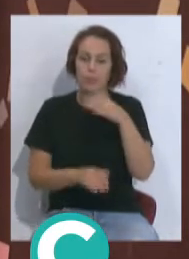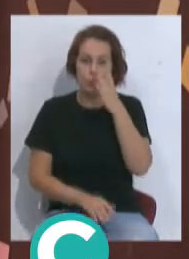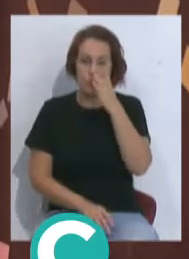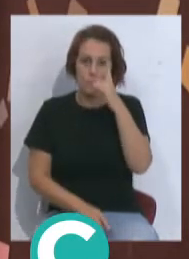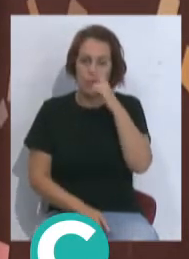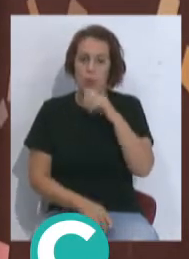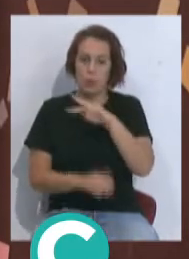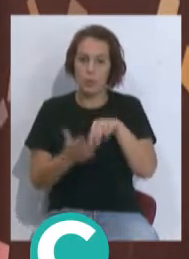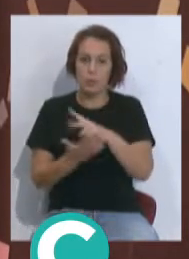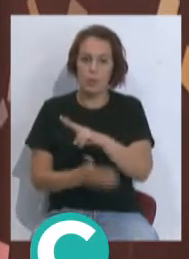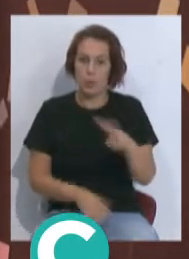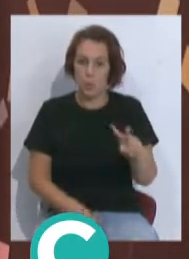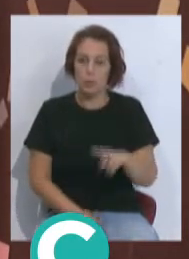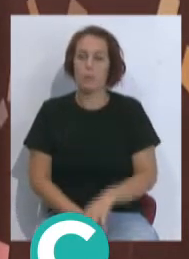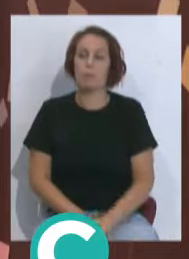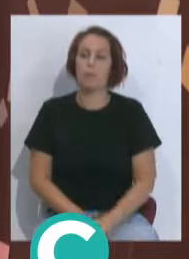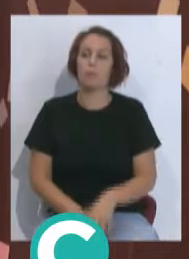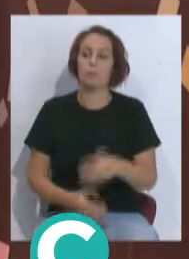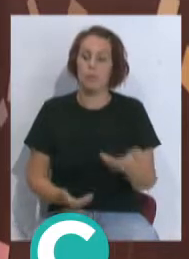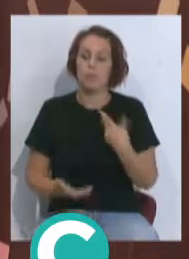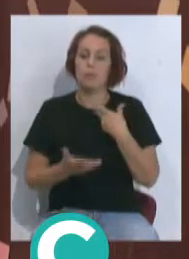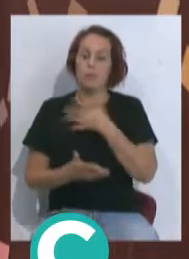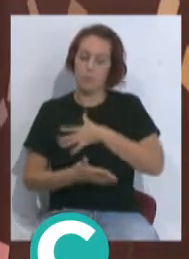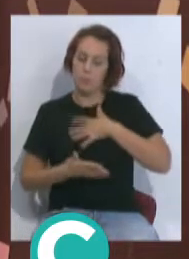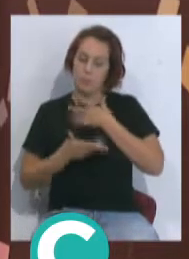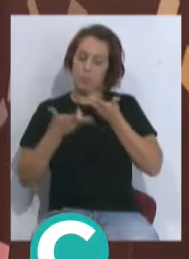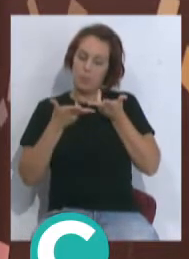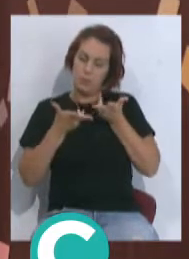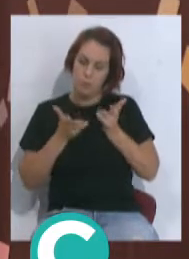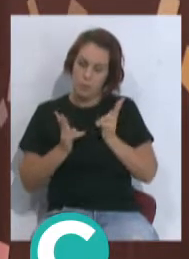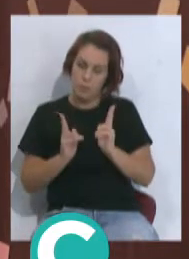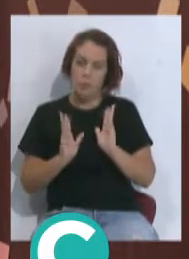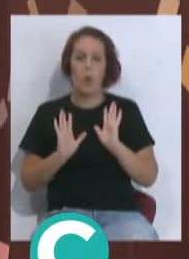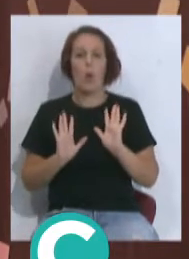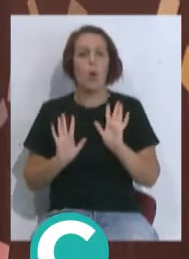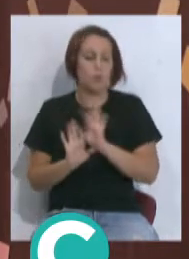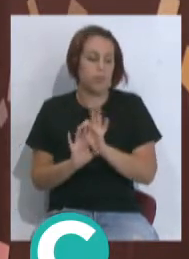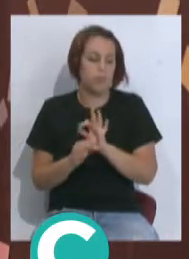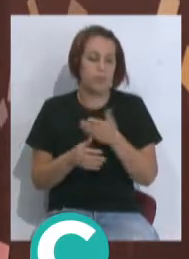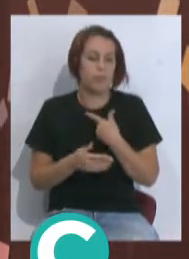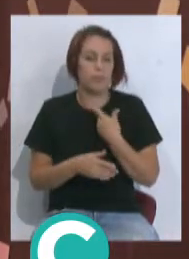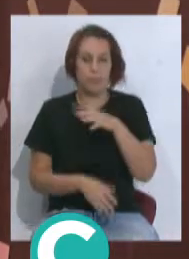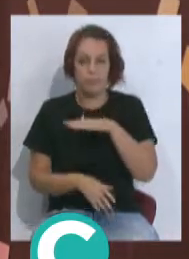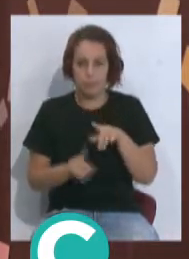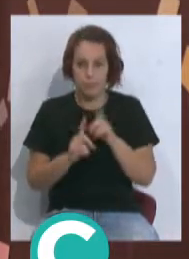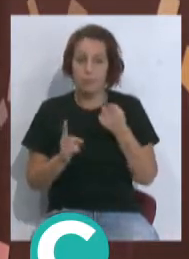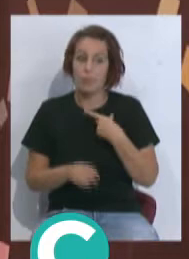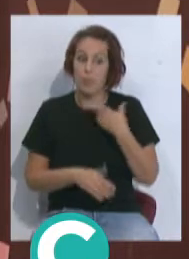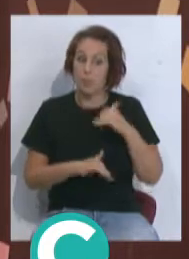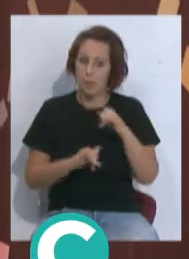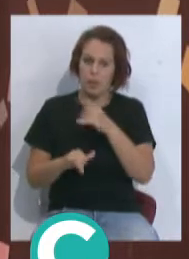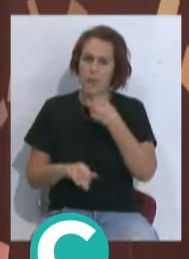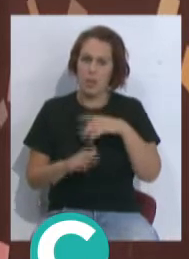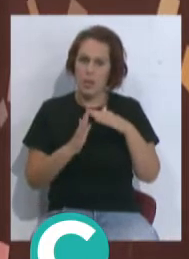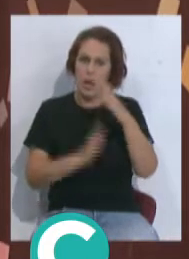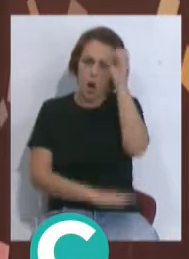de 2022. Así que, bueno, pónganse cómodos en su sofá o donde estén y a disfrutar y a que opinen también